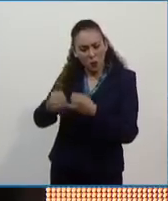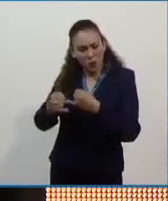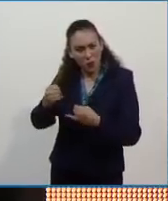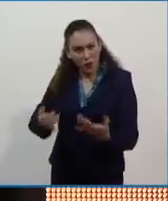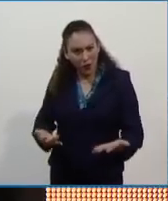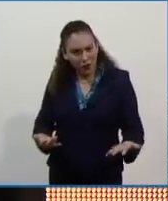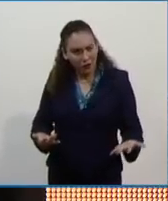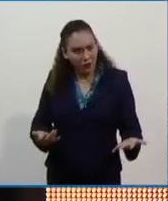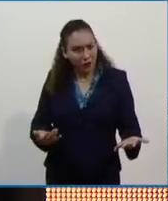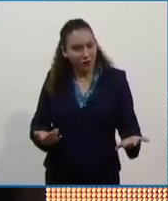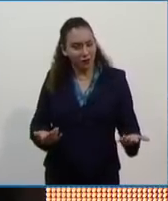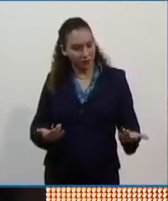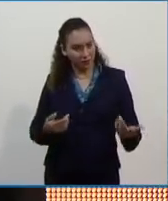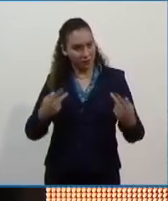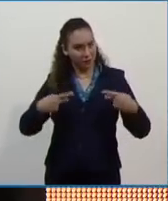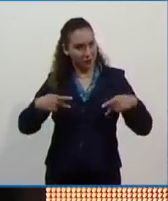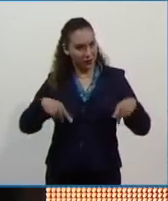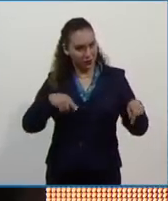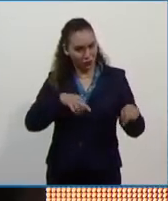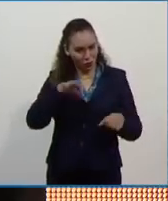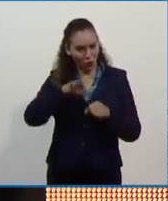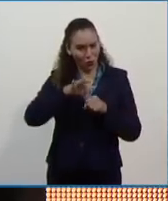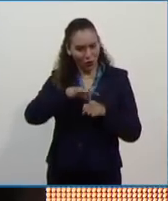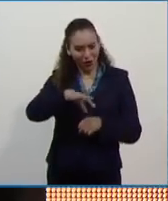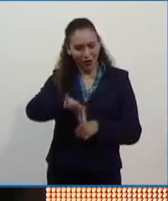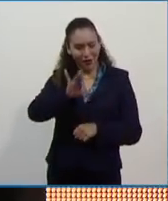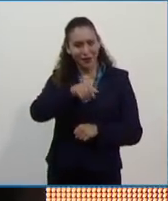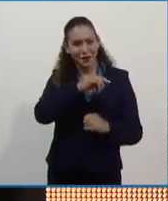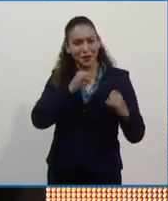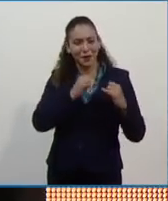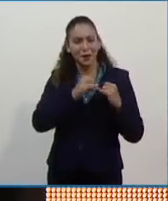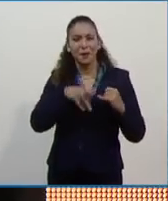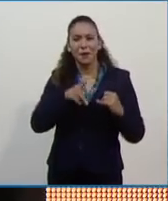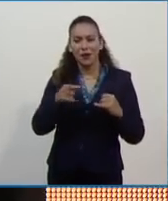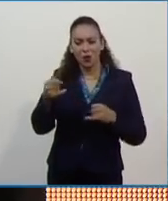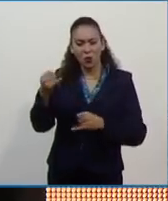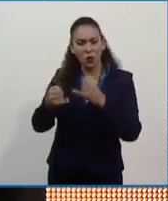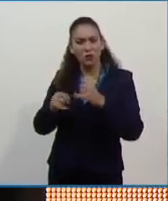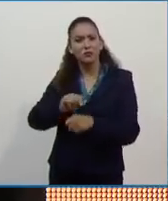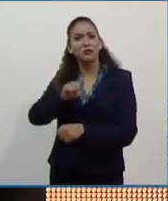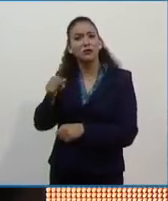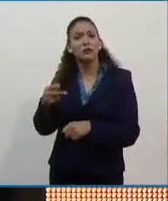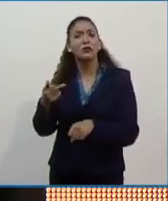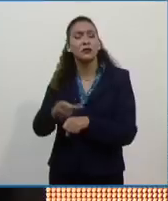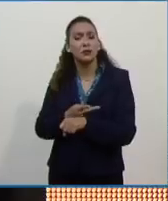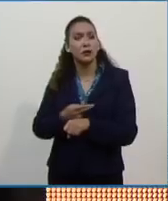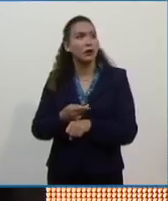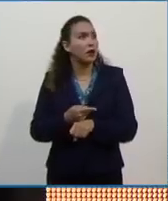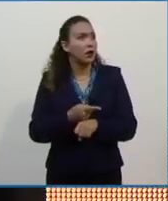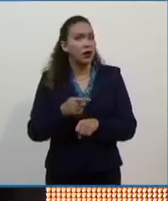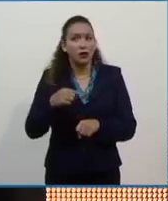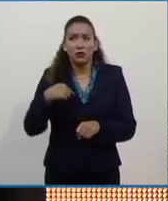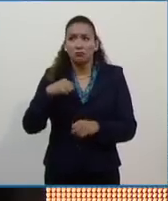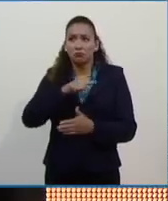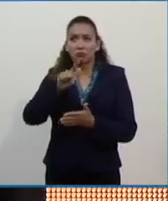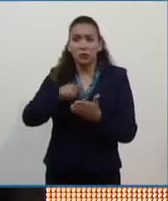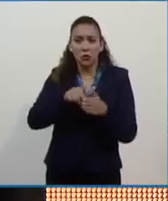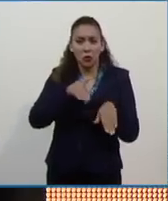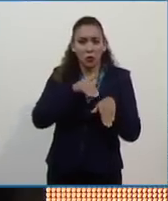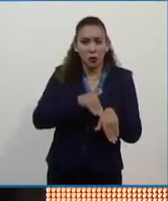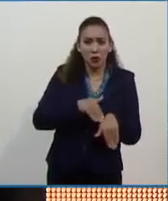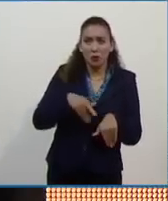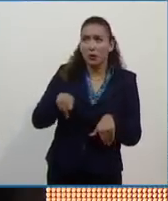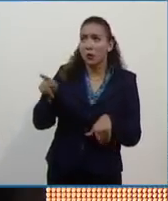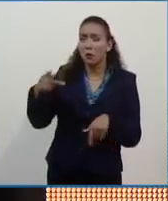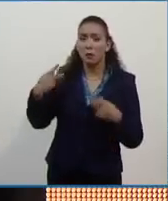las mismas condiciones, que ese laudo, que esa ejecución y que ese juez finalmente está contraviniendo el interés